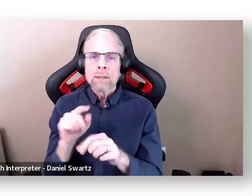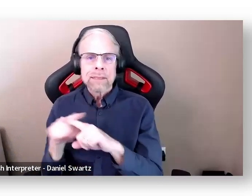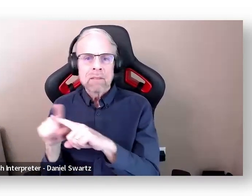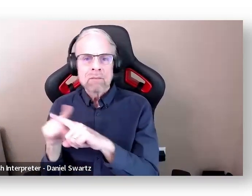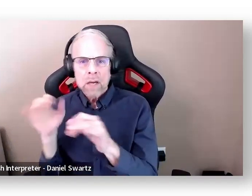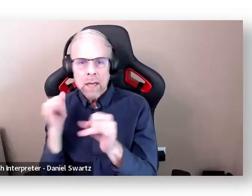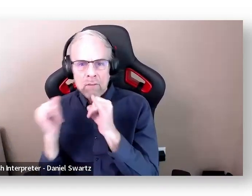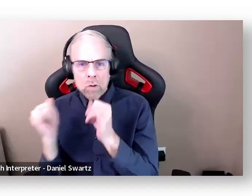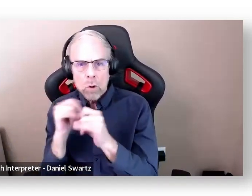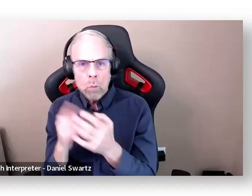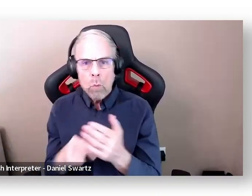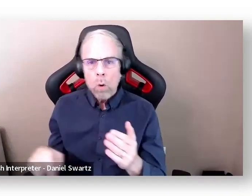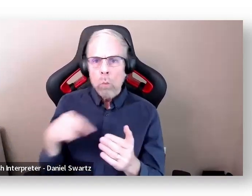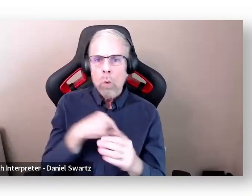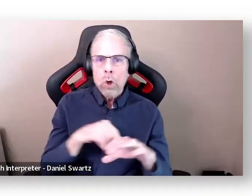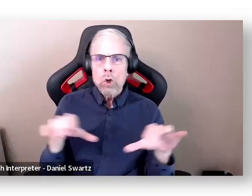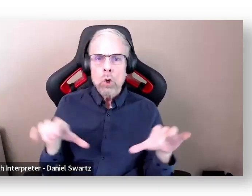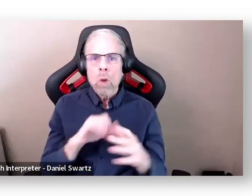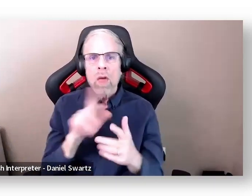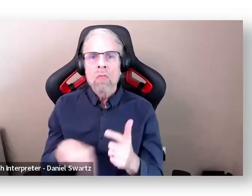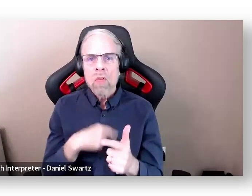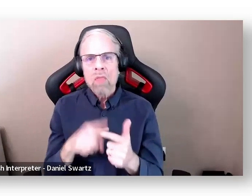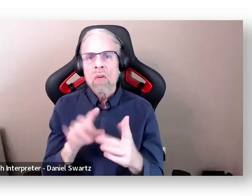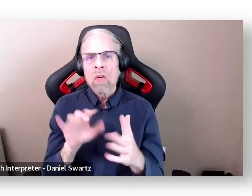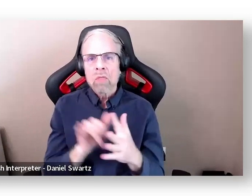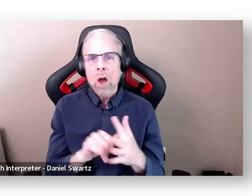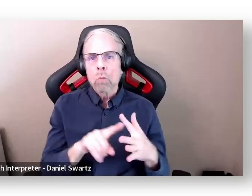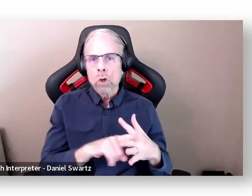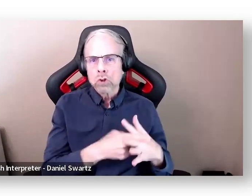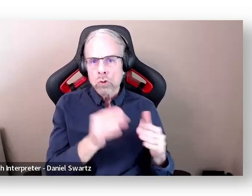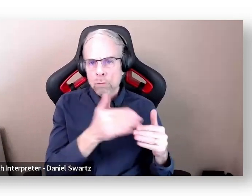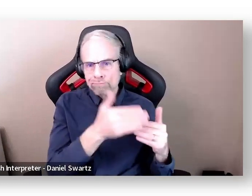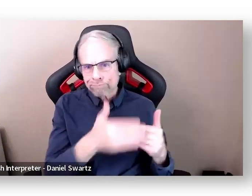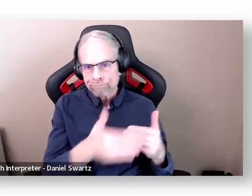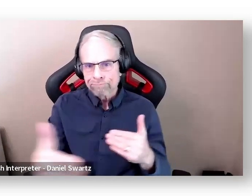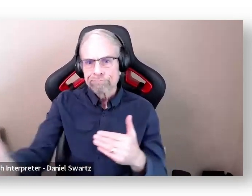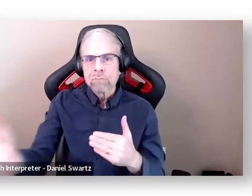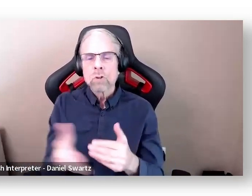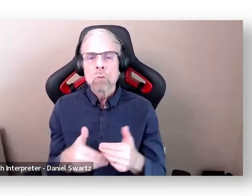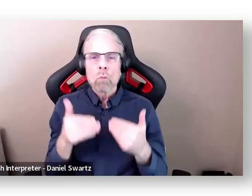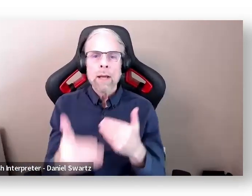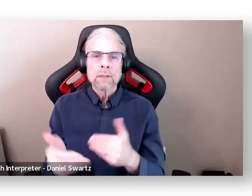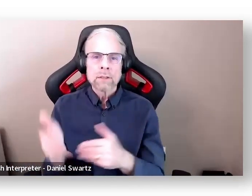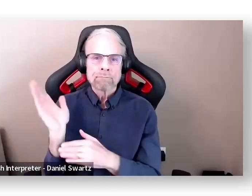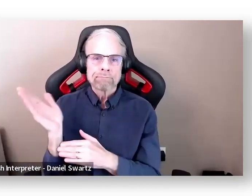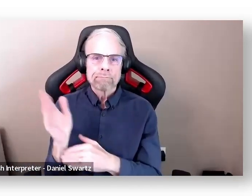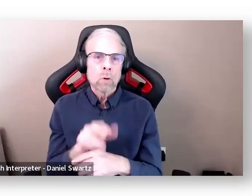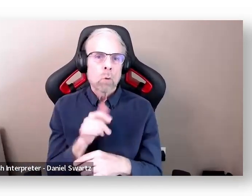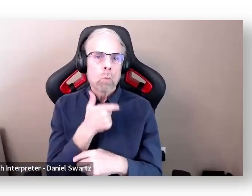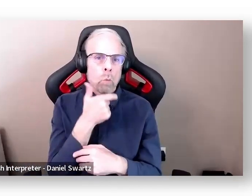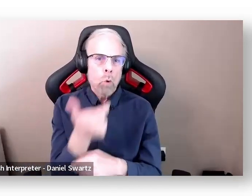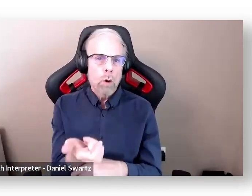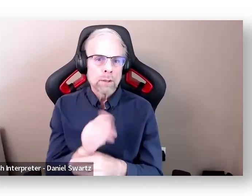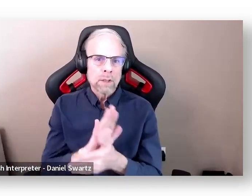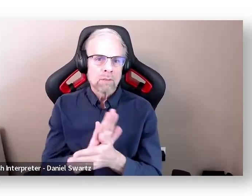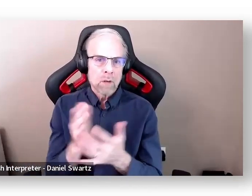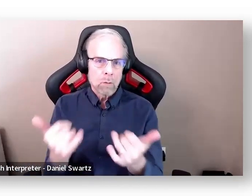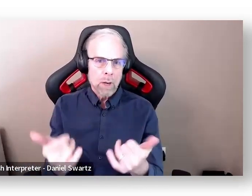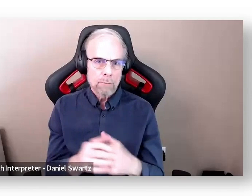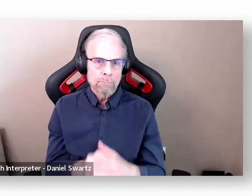forestales. Ciertas entrevistas de lo que estamos haciendo para que prepare lo que vamos a nuestra conversación.